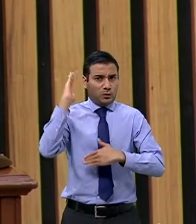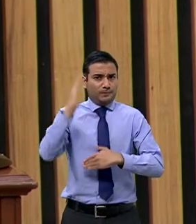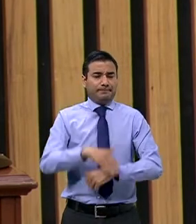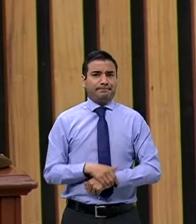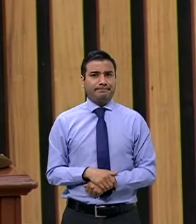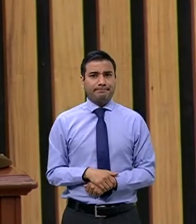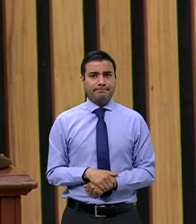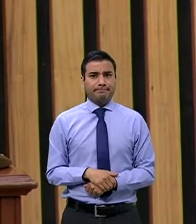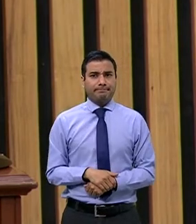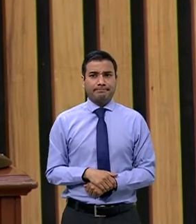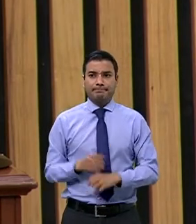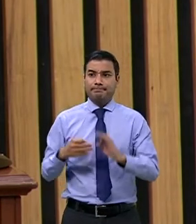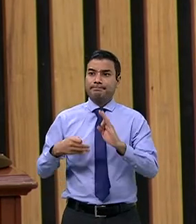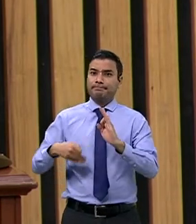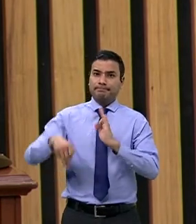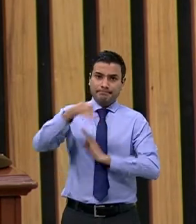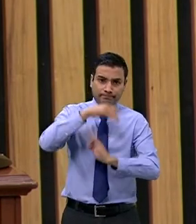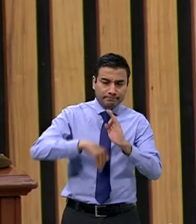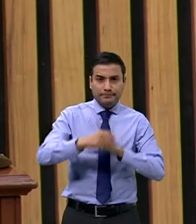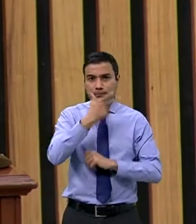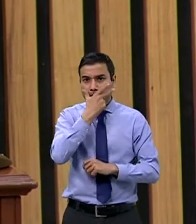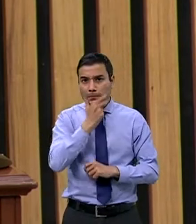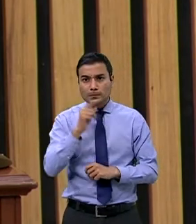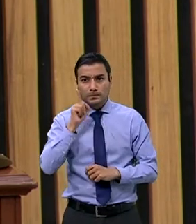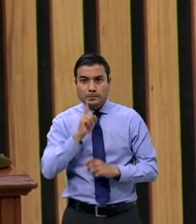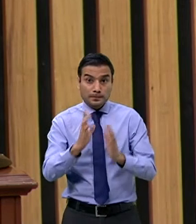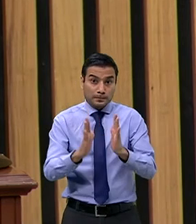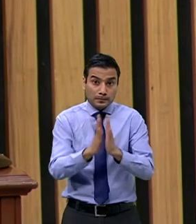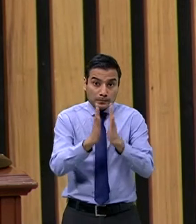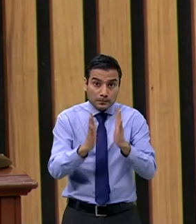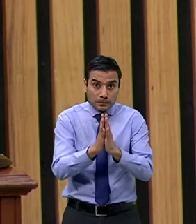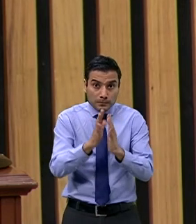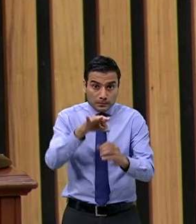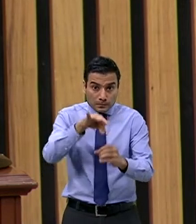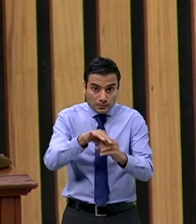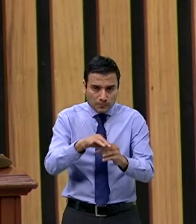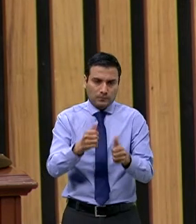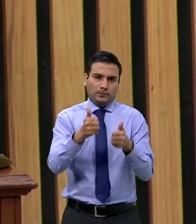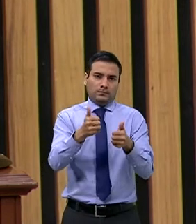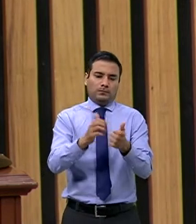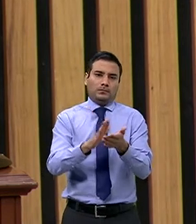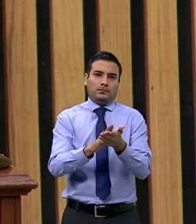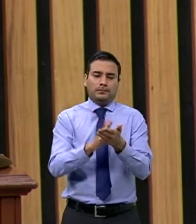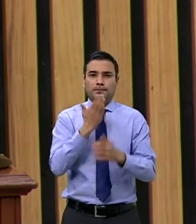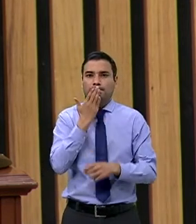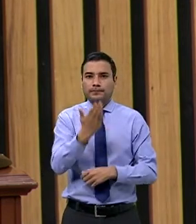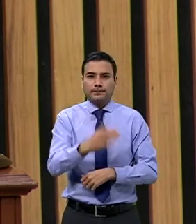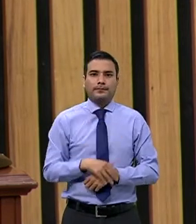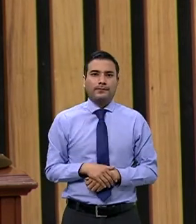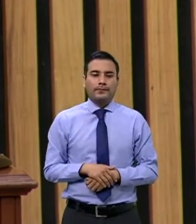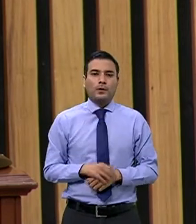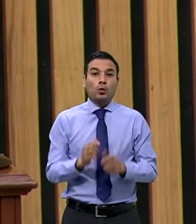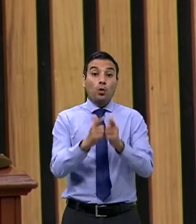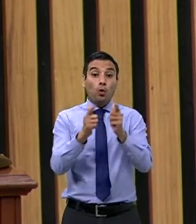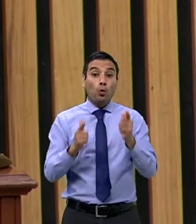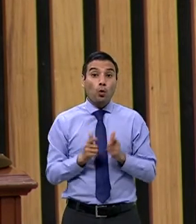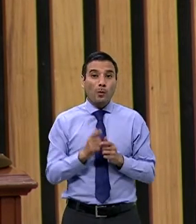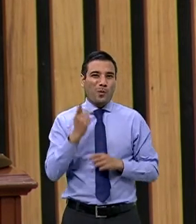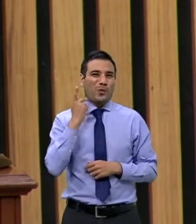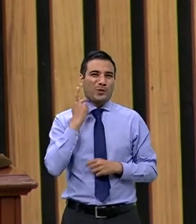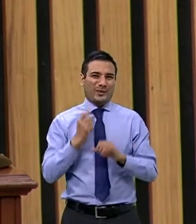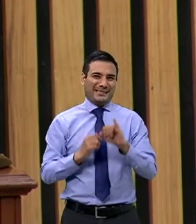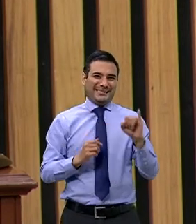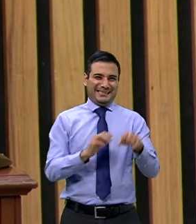para todos y todas quienes participaron en él aleix a la izquierda le tardo la